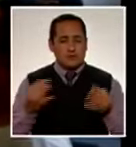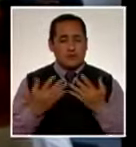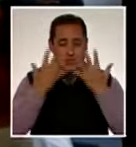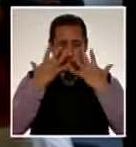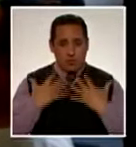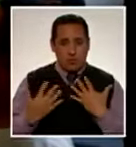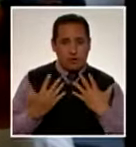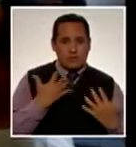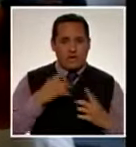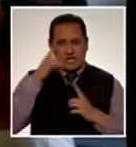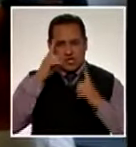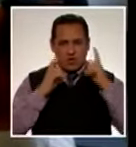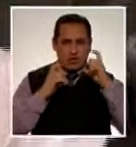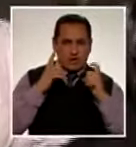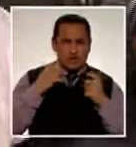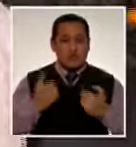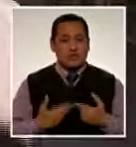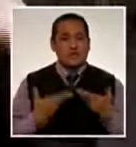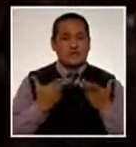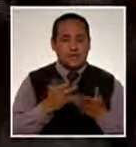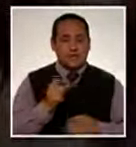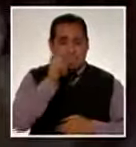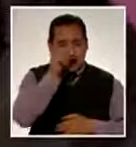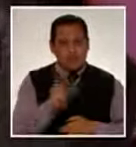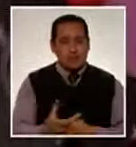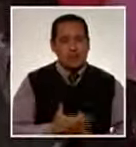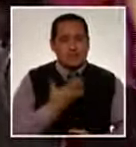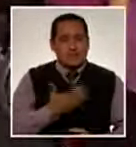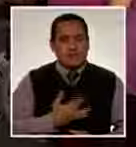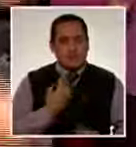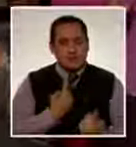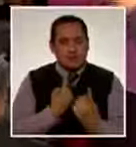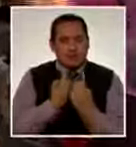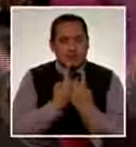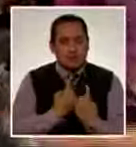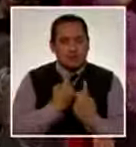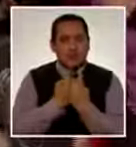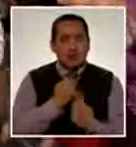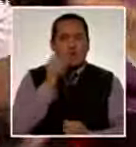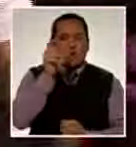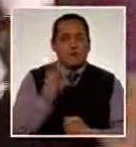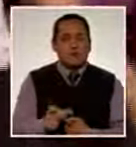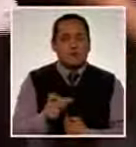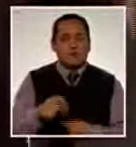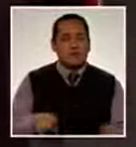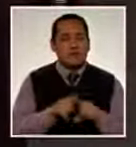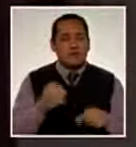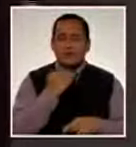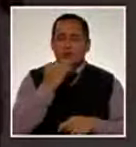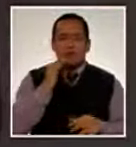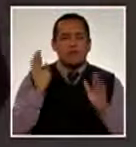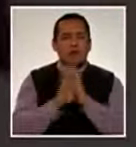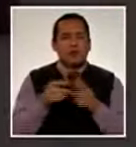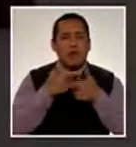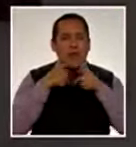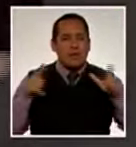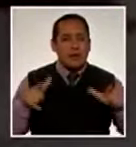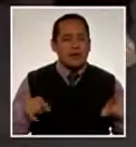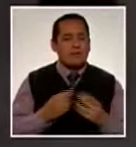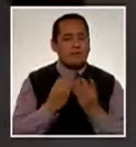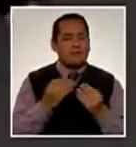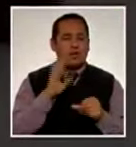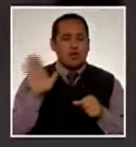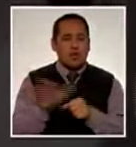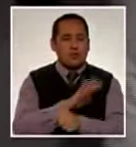Son estos movimientos y gestos que estimulan al ser a interactuar de manera no verbal con otro ser, sin importar el